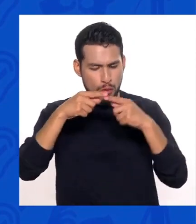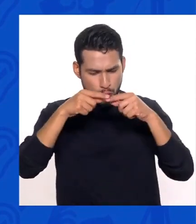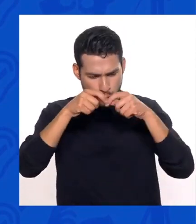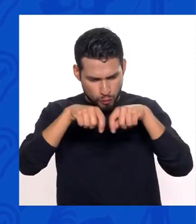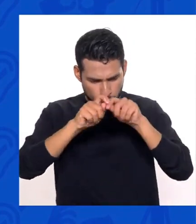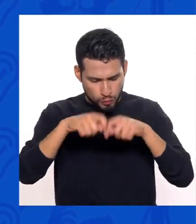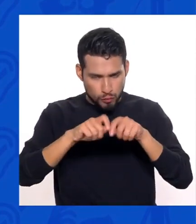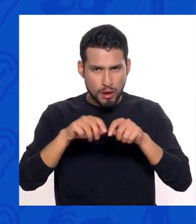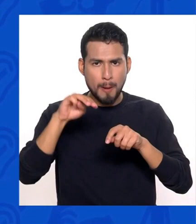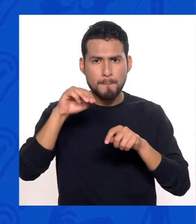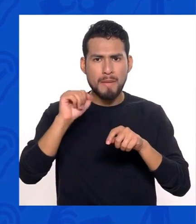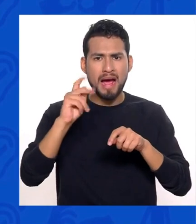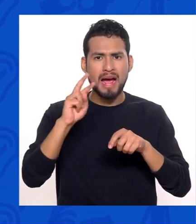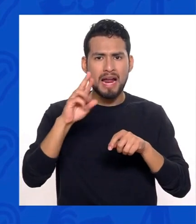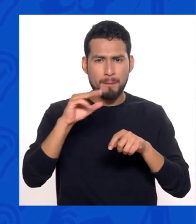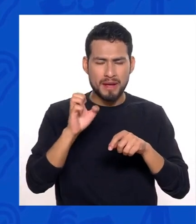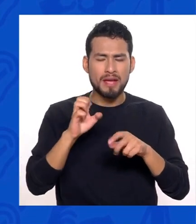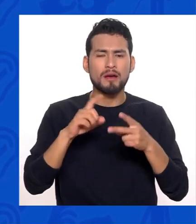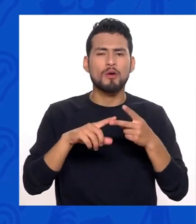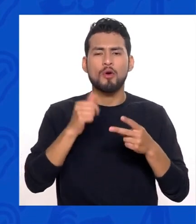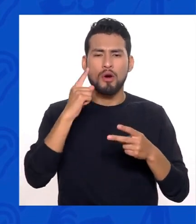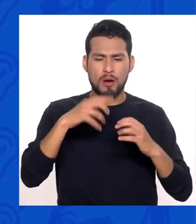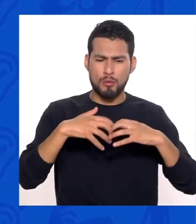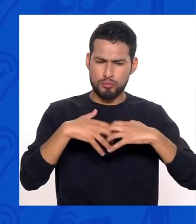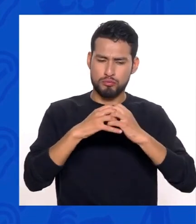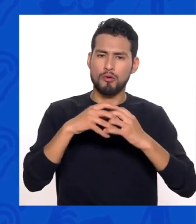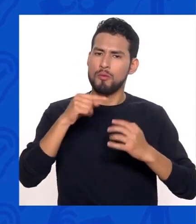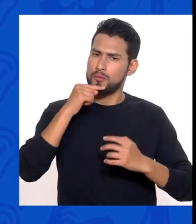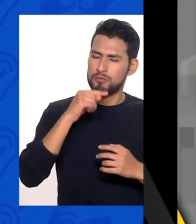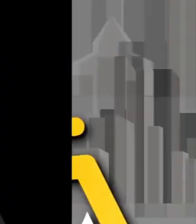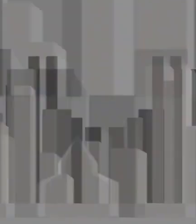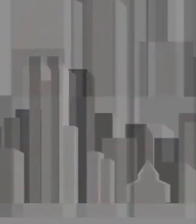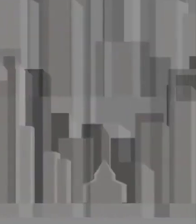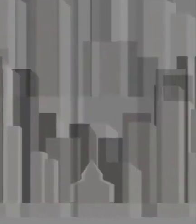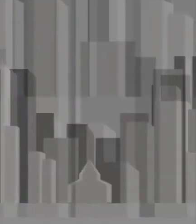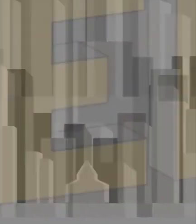macramé como temas de empoderamiento hacia la mujer.